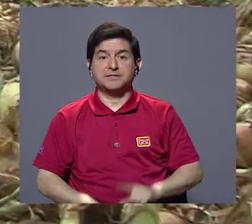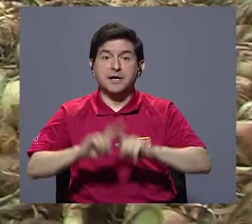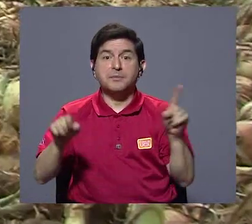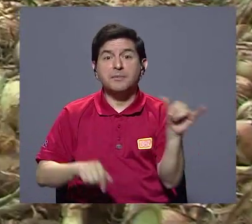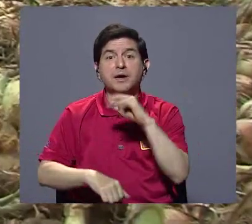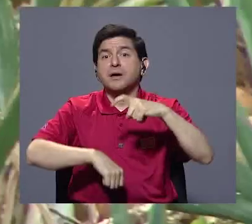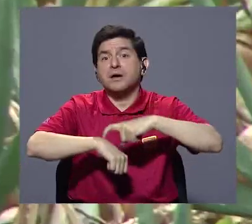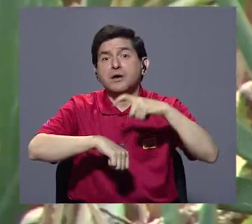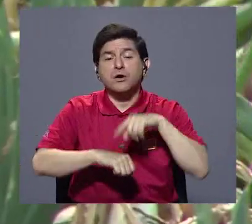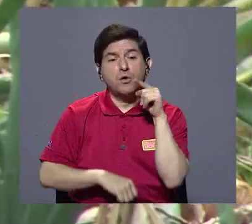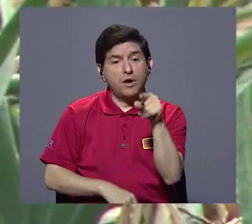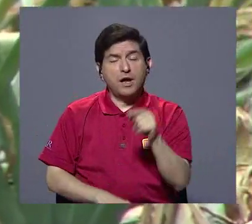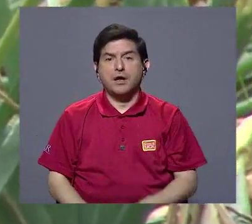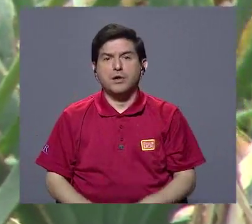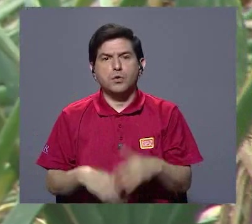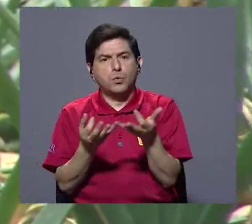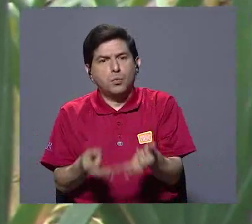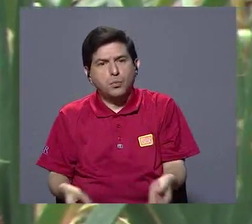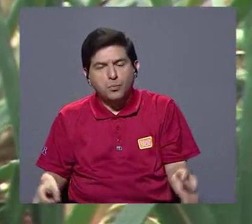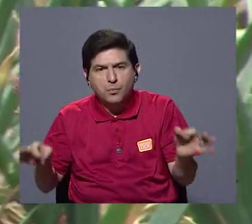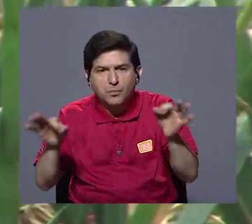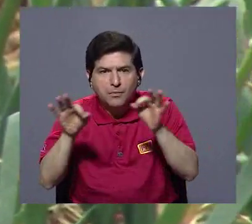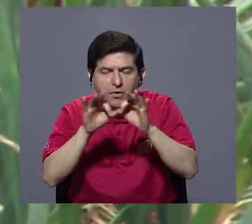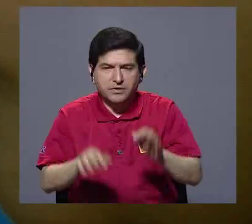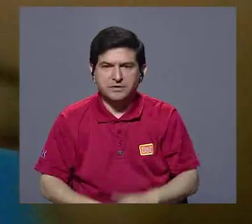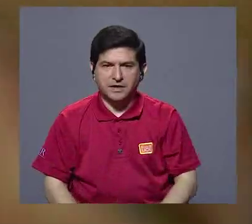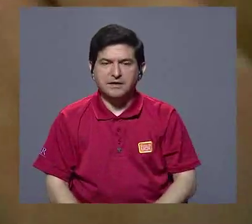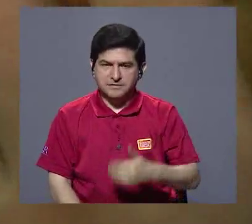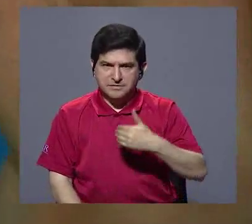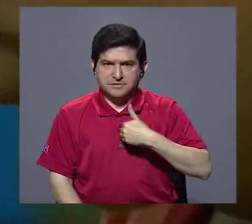el otro lado ellos y ellas son enormemente